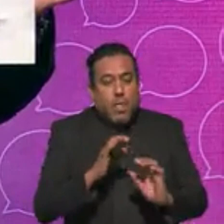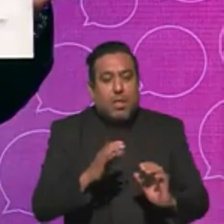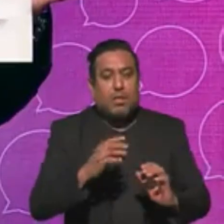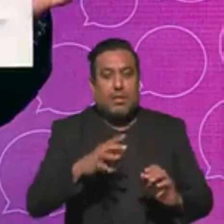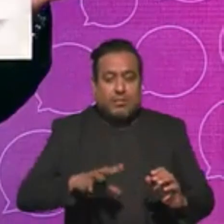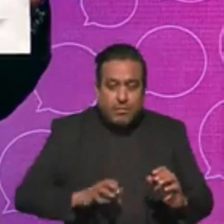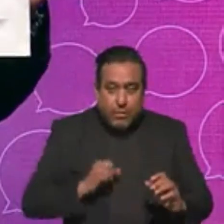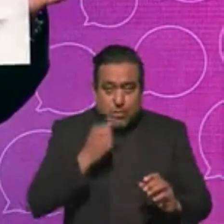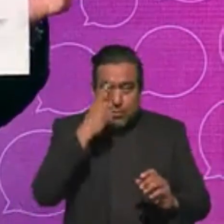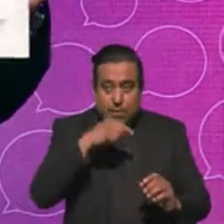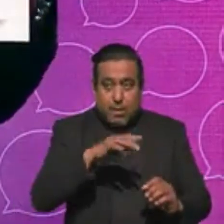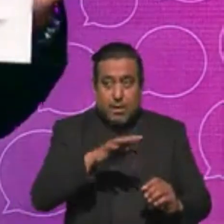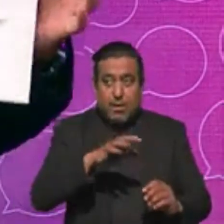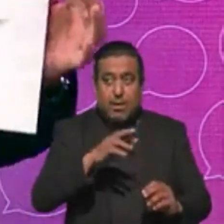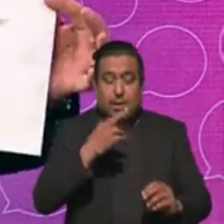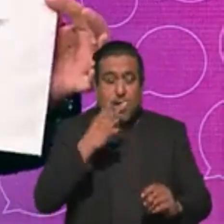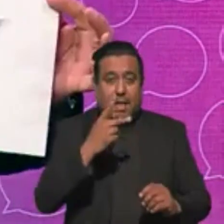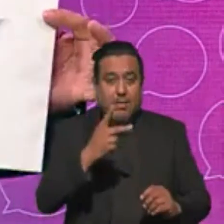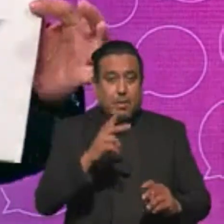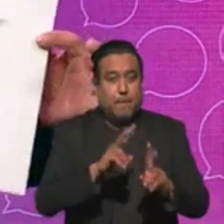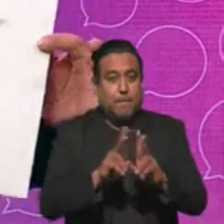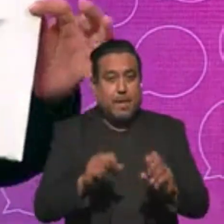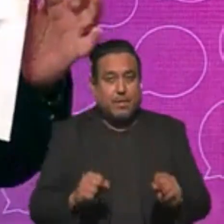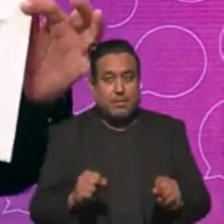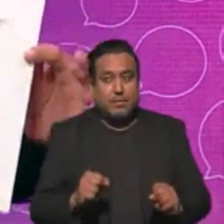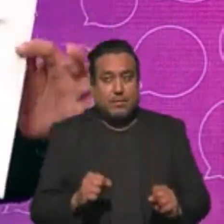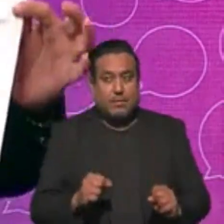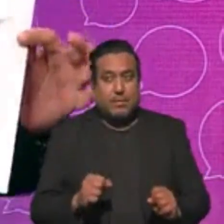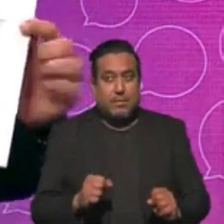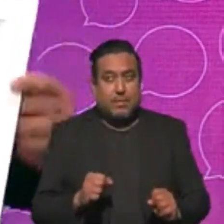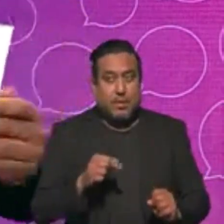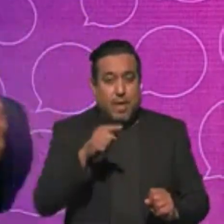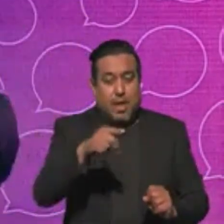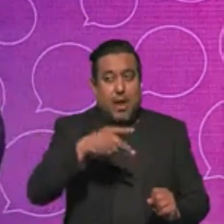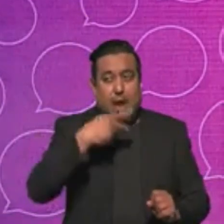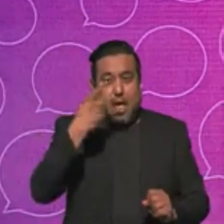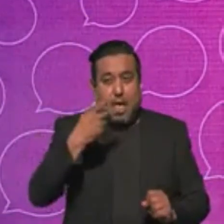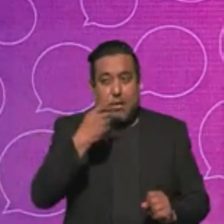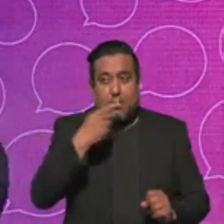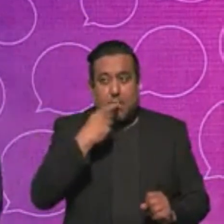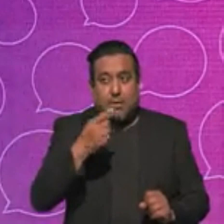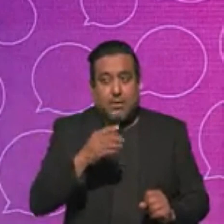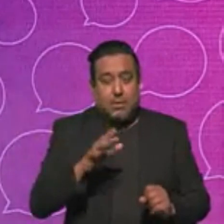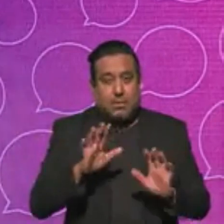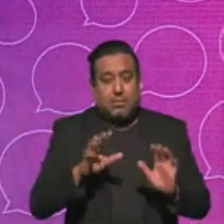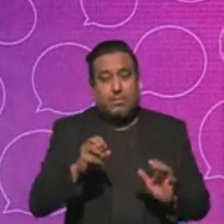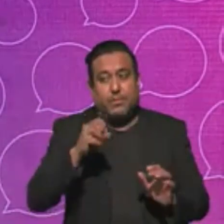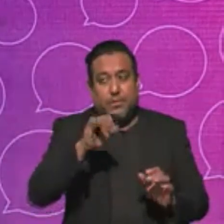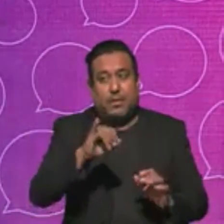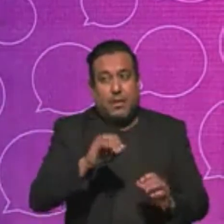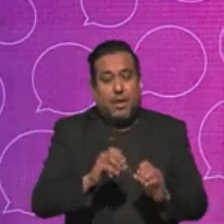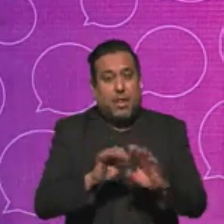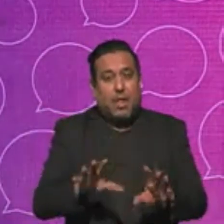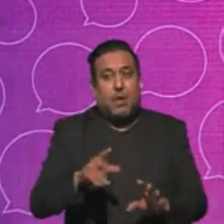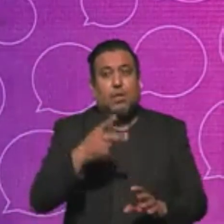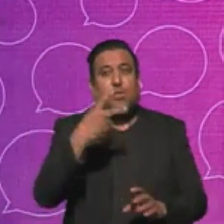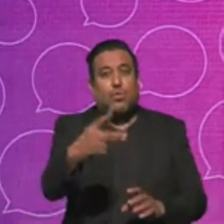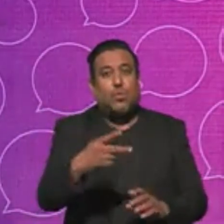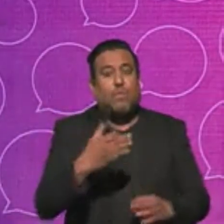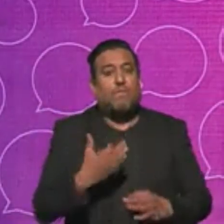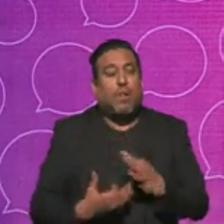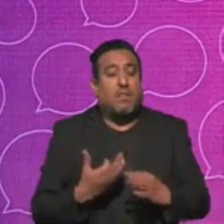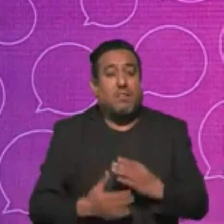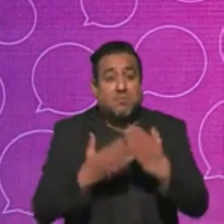esfuerzos para recuperar la paz eso lo lo dijo él Bueno pues Es evidente que han sido insuficientes los